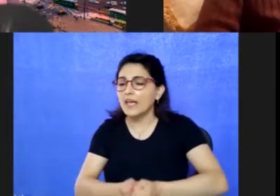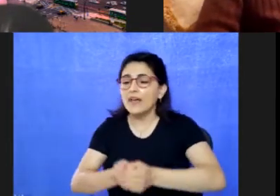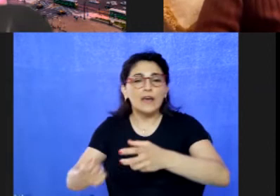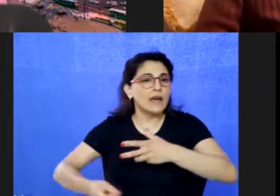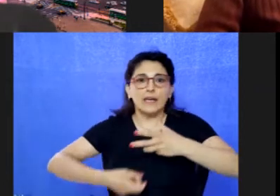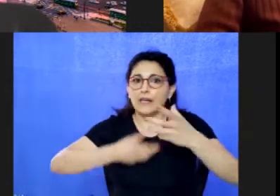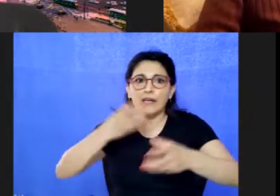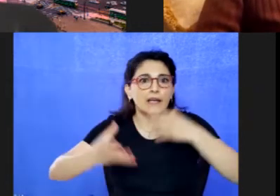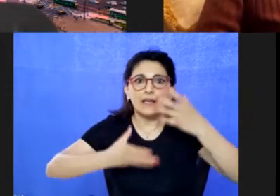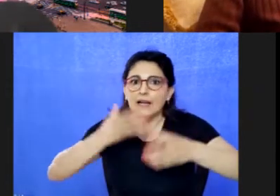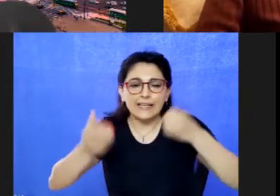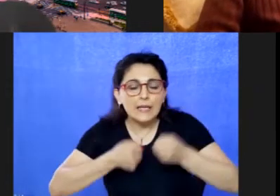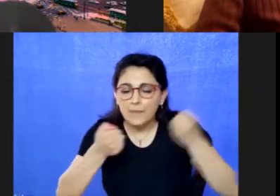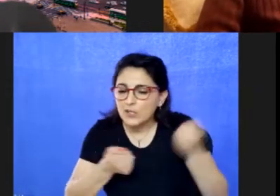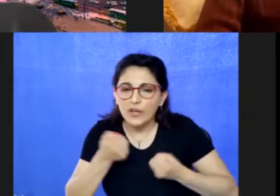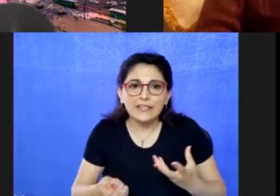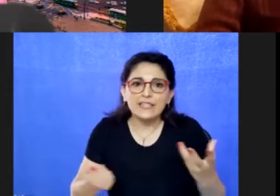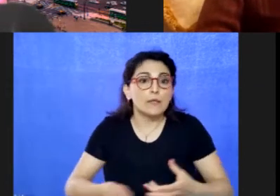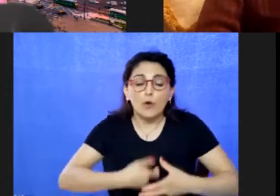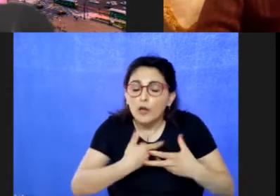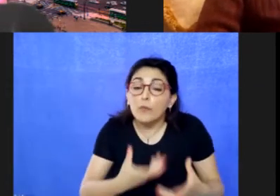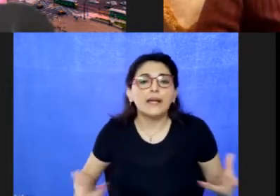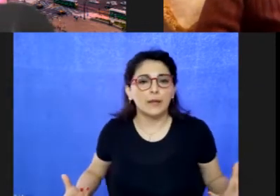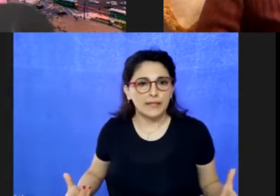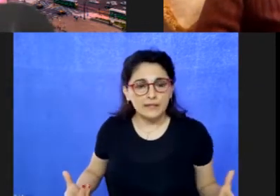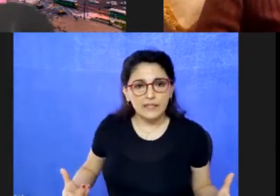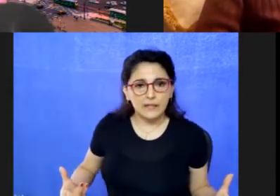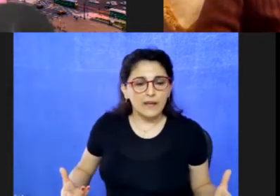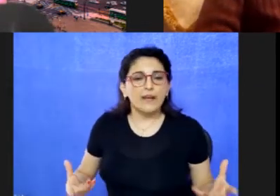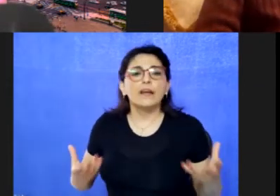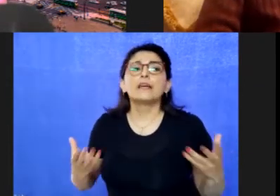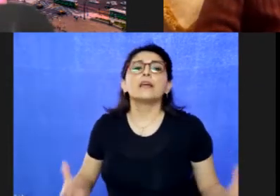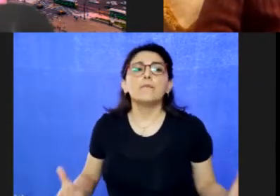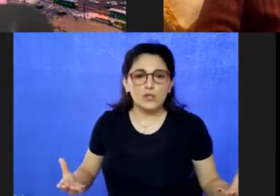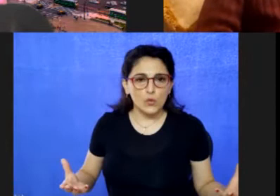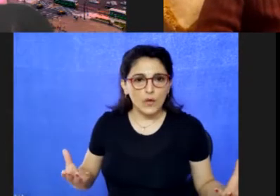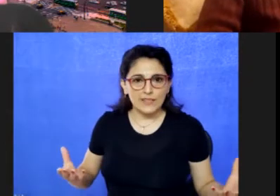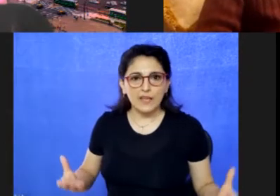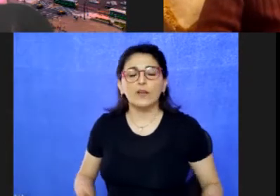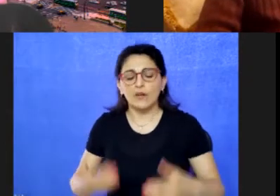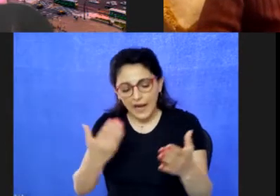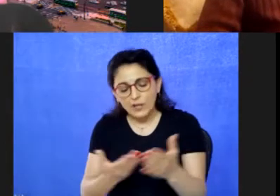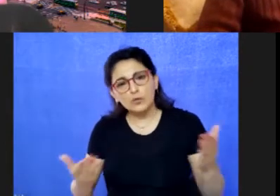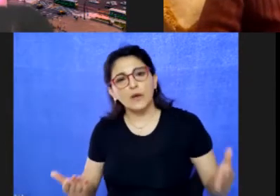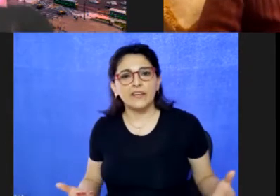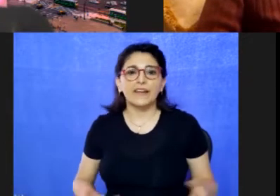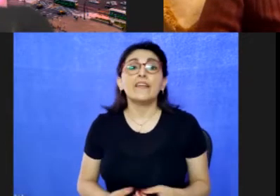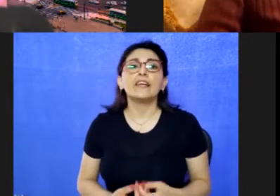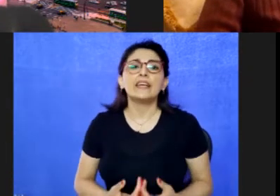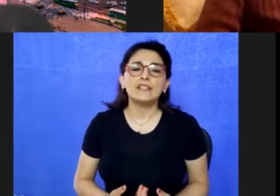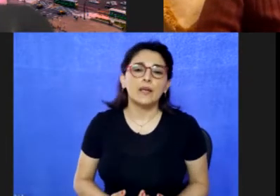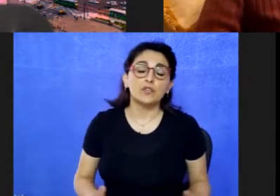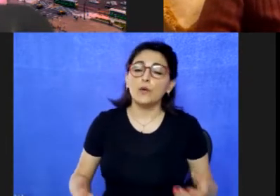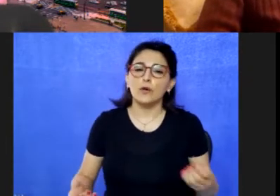que agarrar el mazo de cartas y volver a repartir. ¿Quién me ayudó a hacerlo? Ahí lo tuve, Adrián.